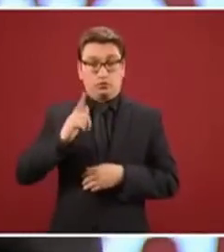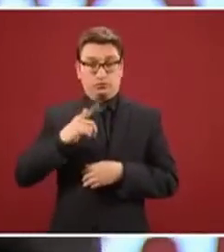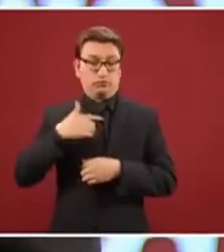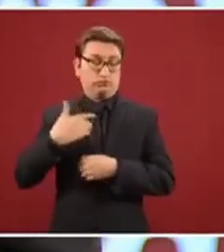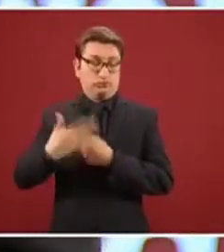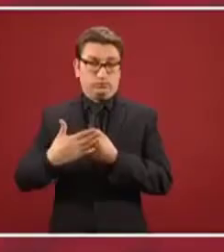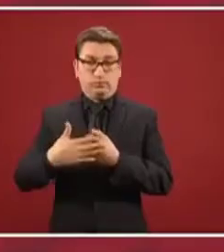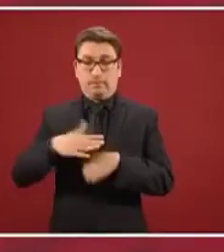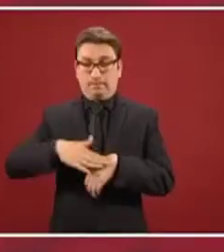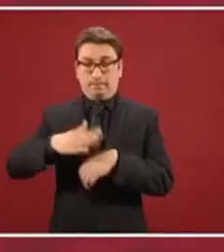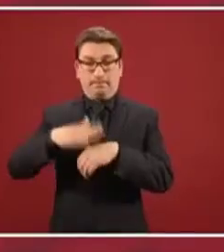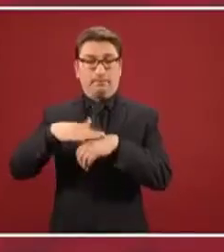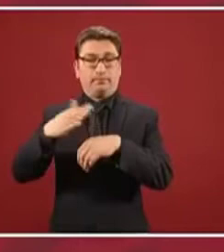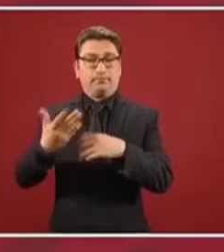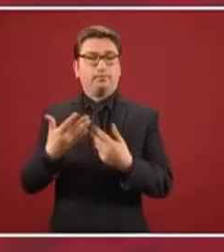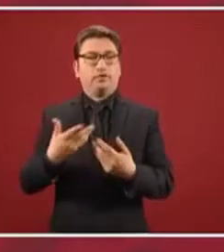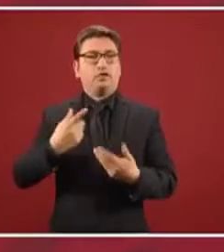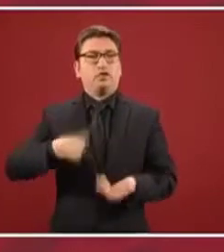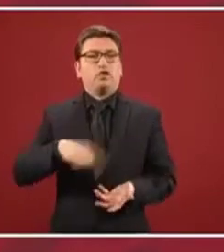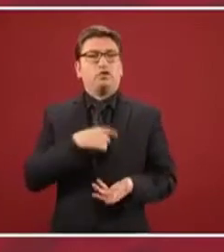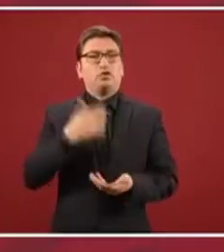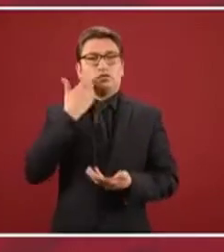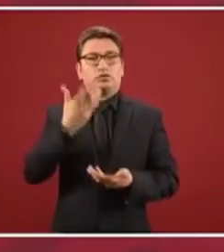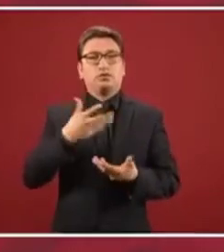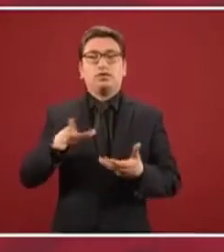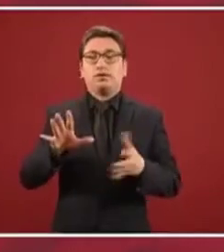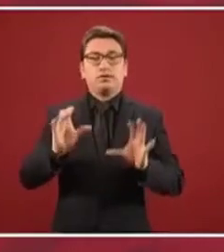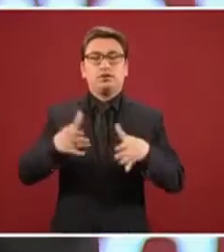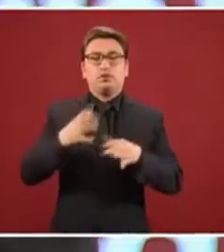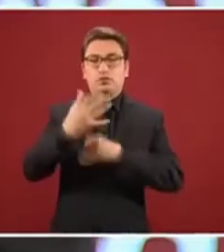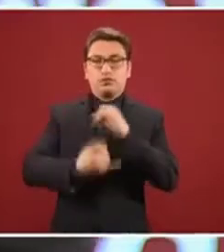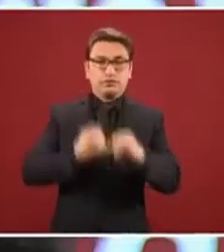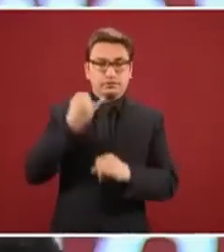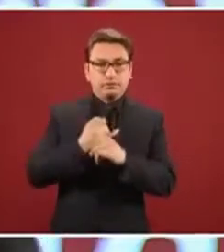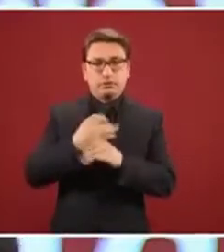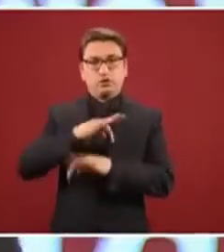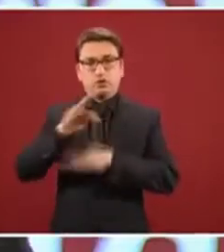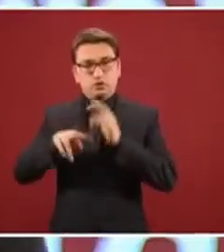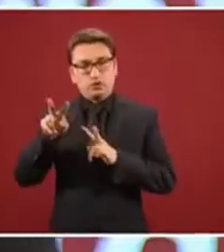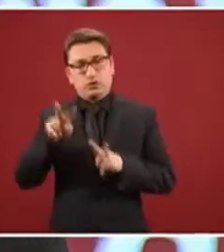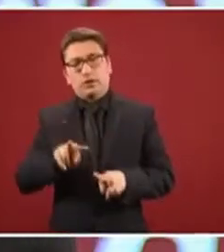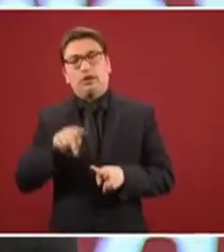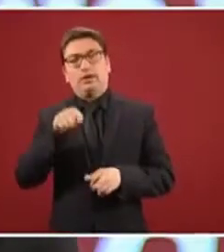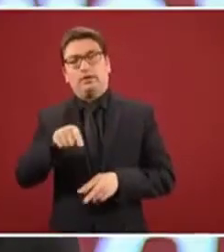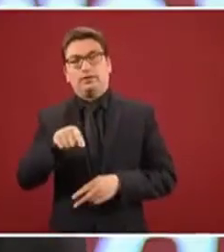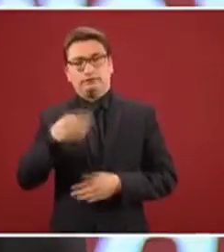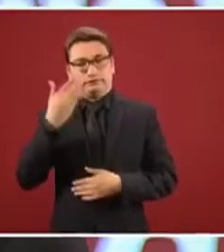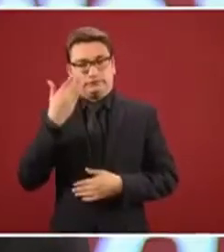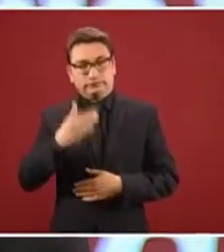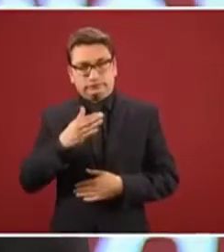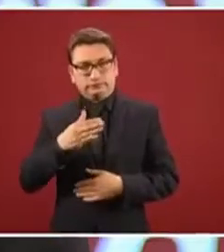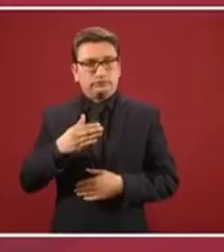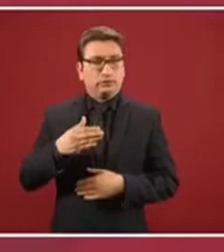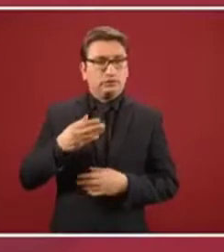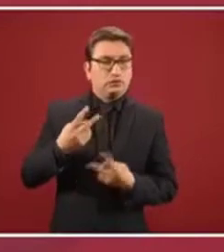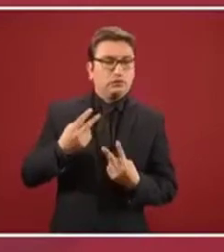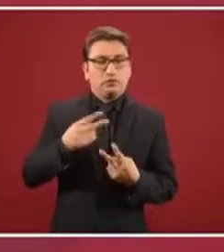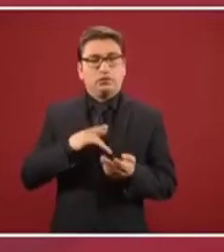pronunciamientos. Es decir, no, lo que vemos es que la comunidad internacional va a tender en general a